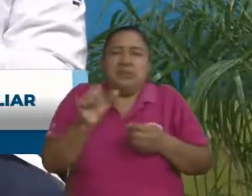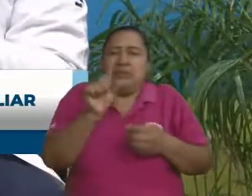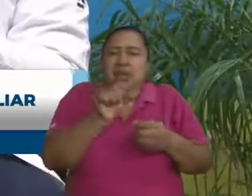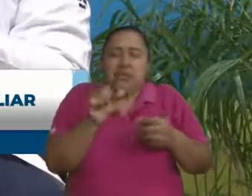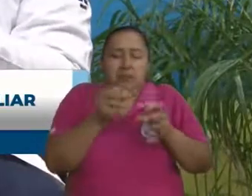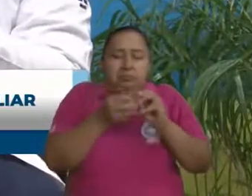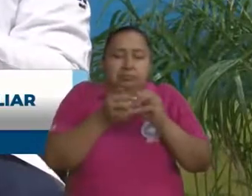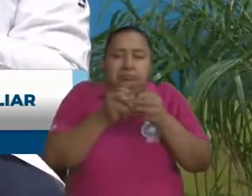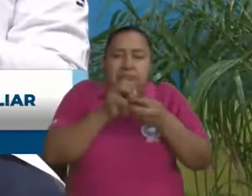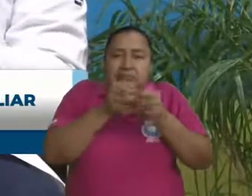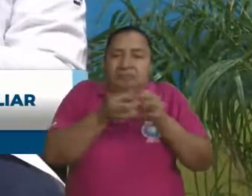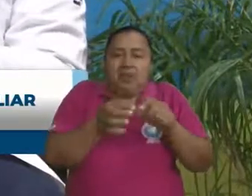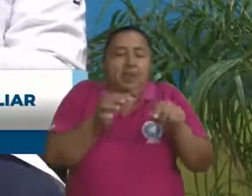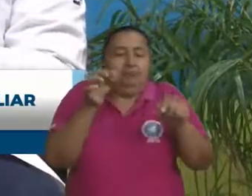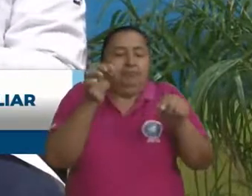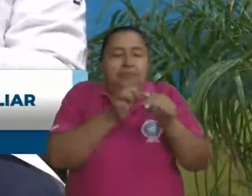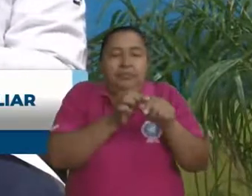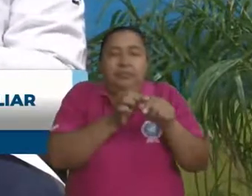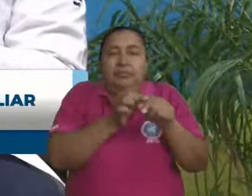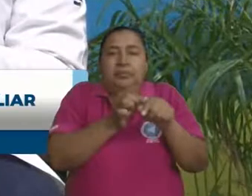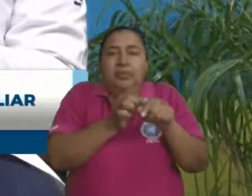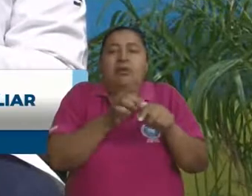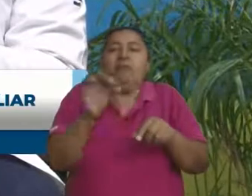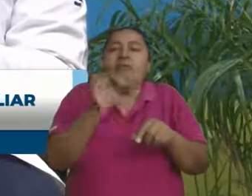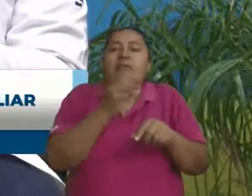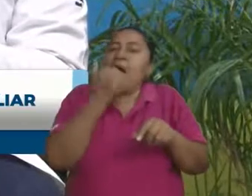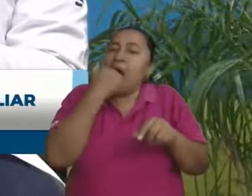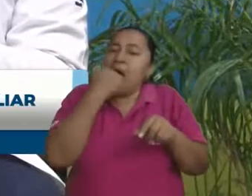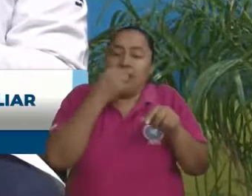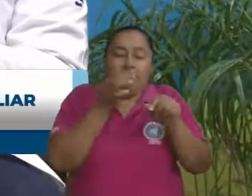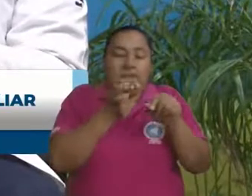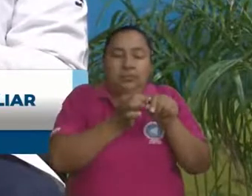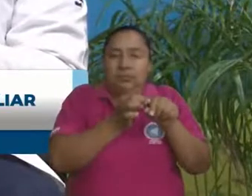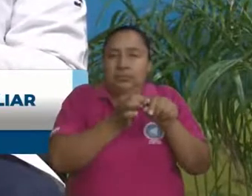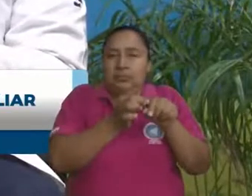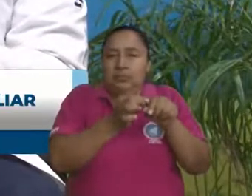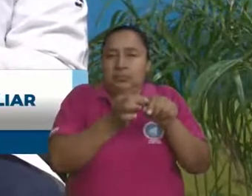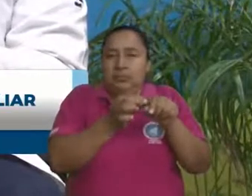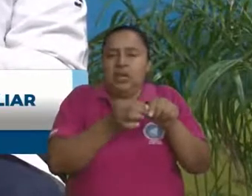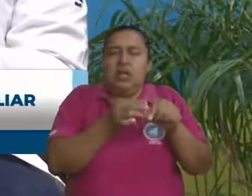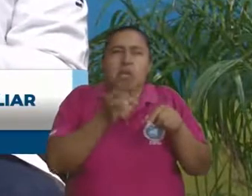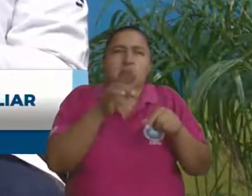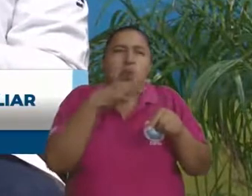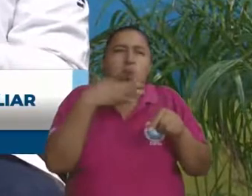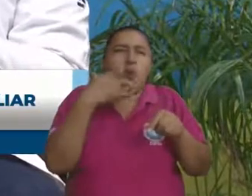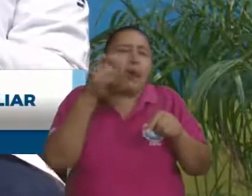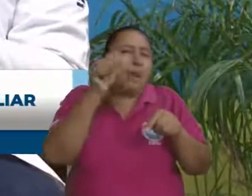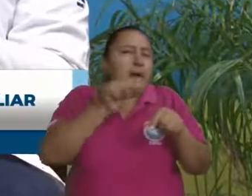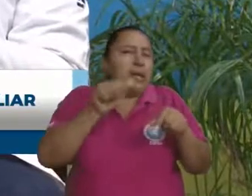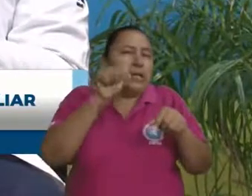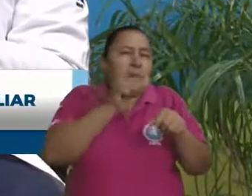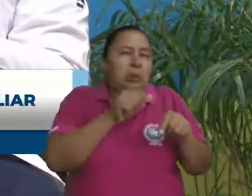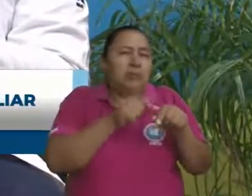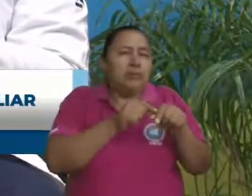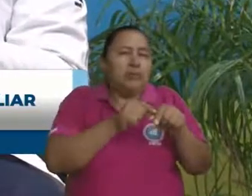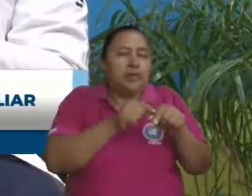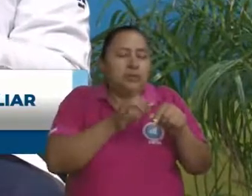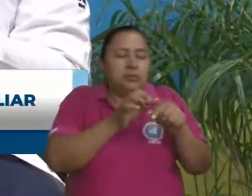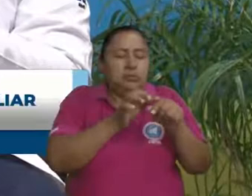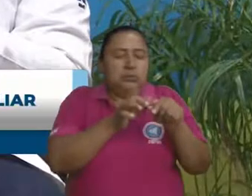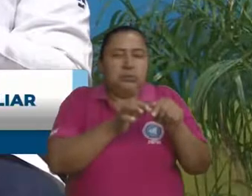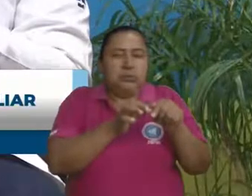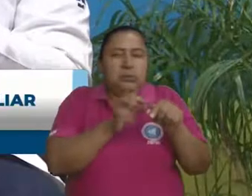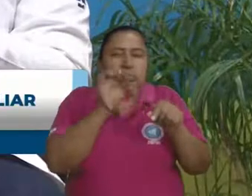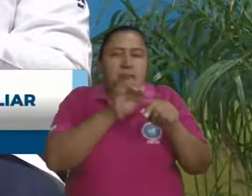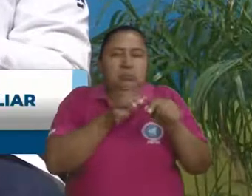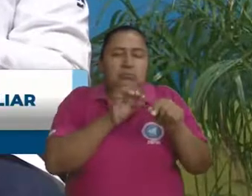colesterol y se toma la forma de una piedra, pero es una piedra usualmente amarillenta, piedra facetada, adopta